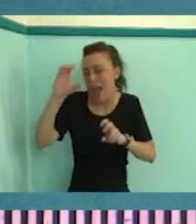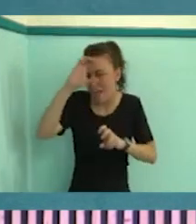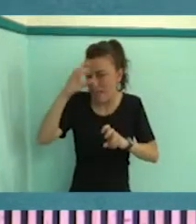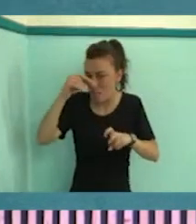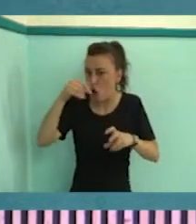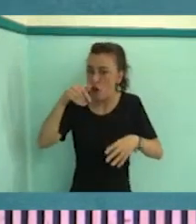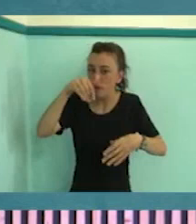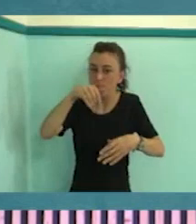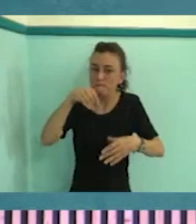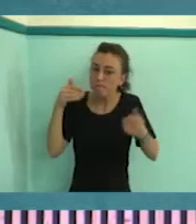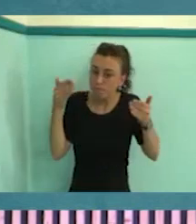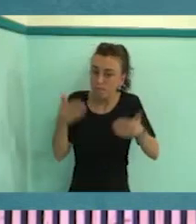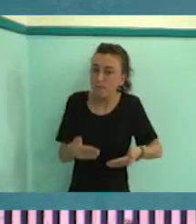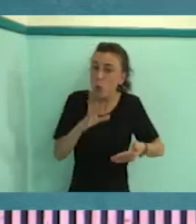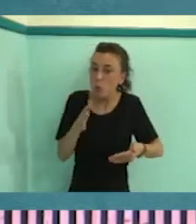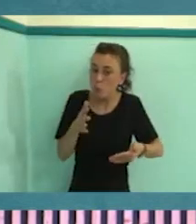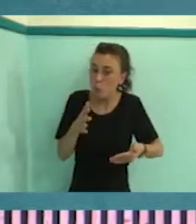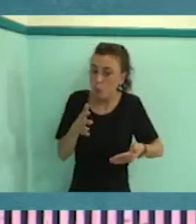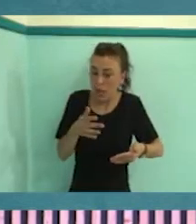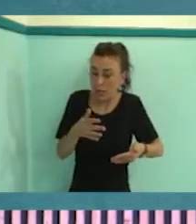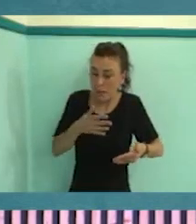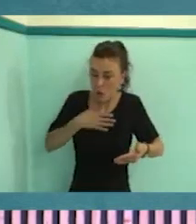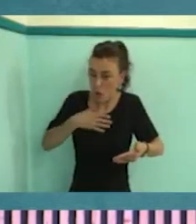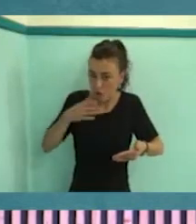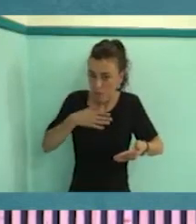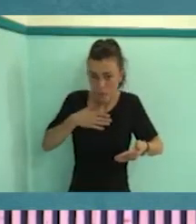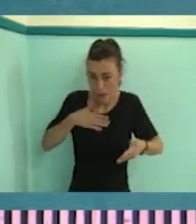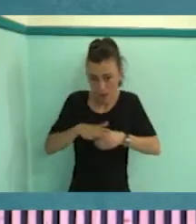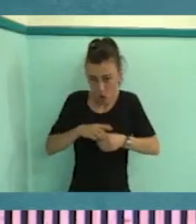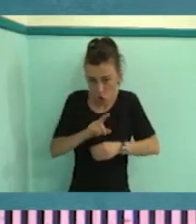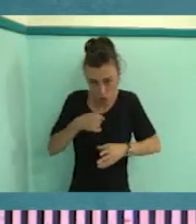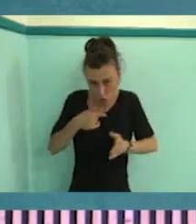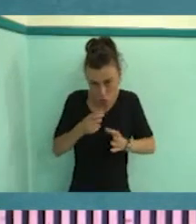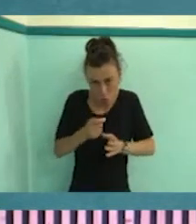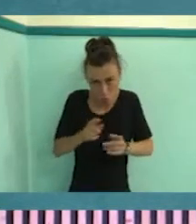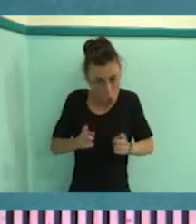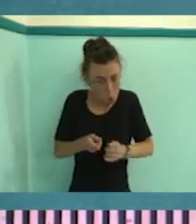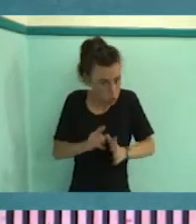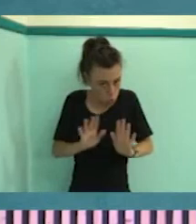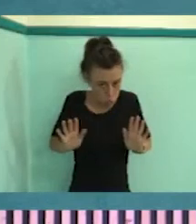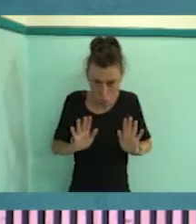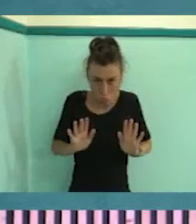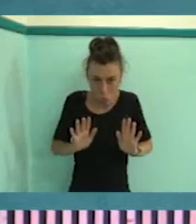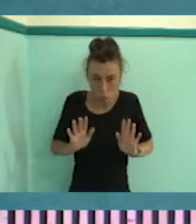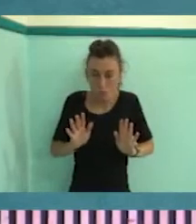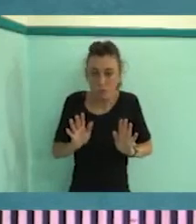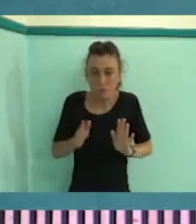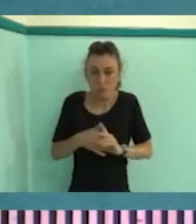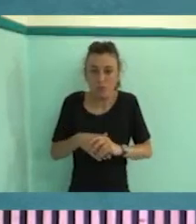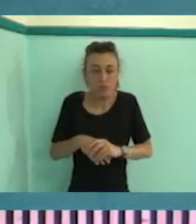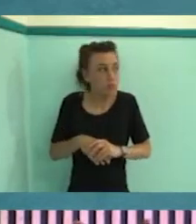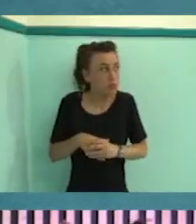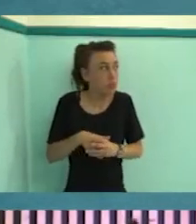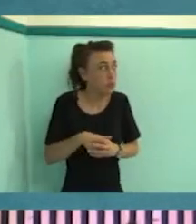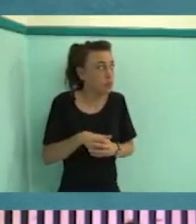cometido pero sí que por si alguien está aquí diciendo madre mía qué ganas tengo de que acabe yo me quiero ir porque esta chica me está queriendo lavar el cerebro en determinants of health.org